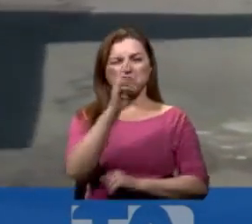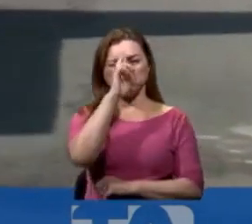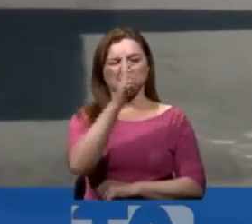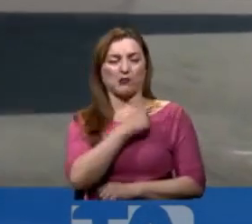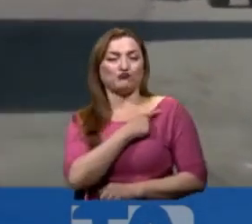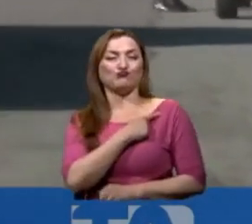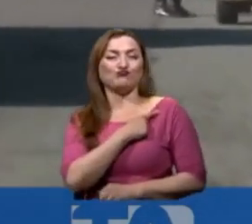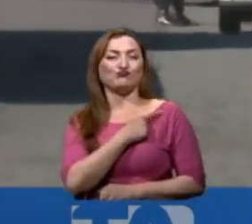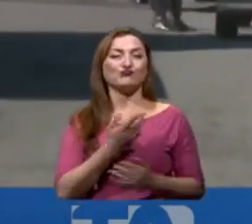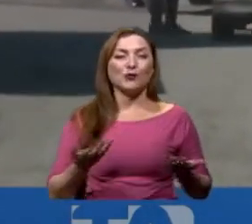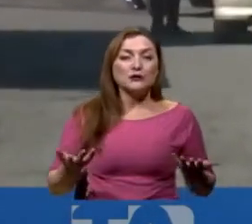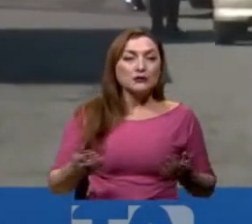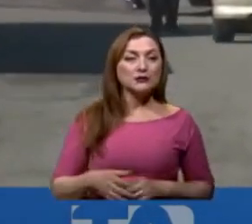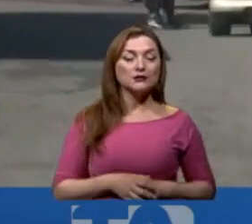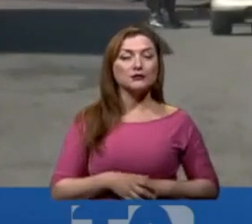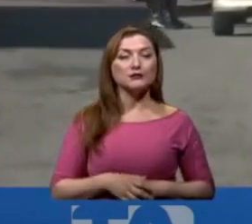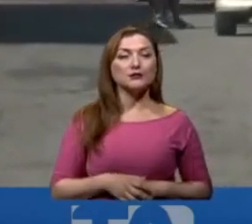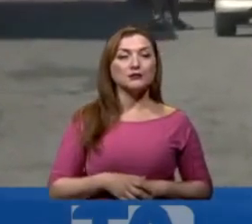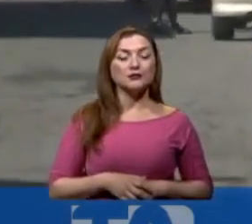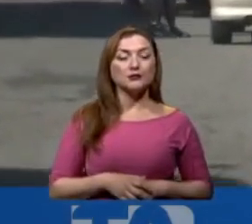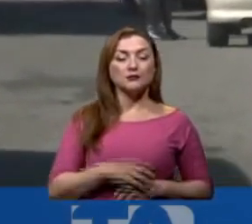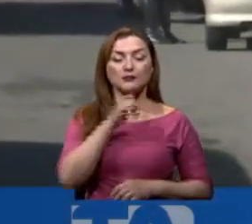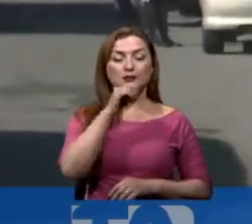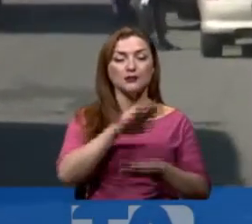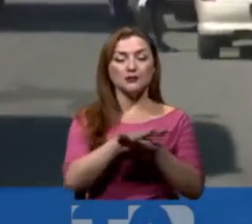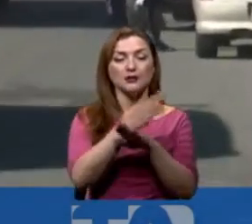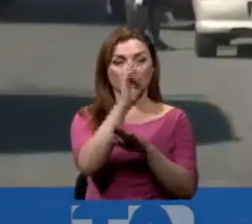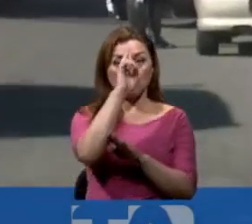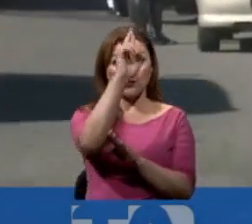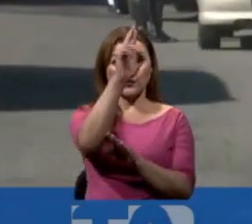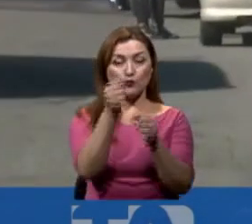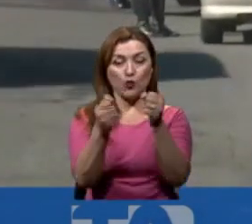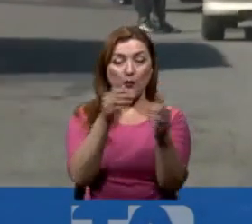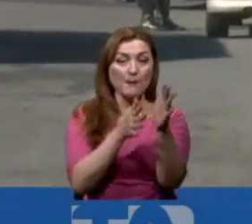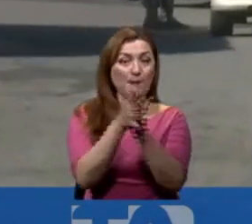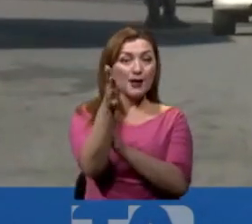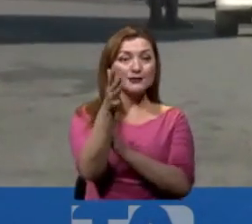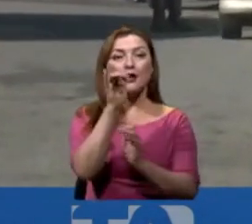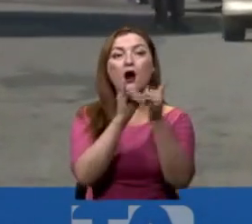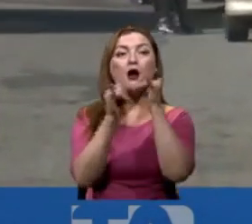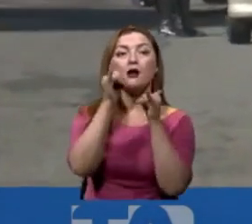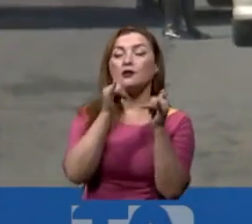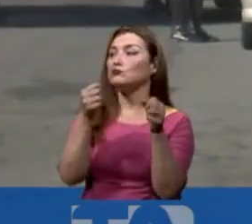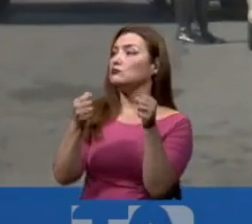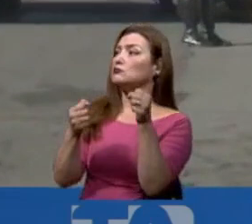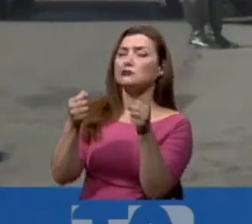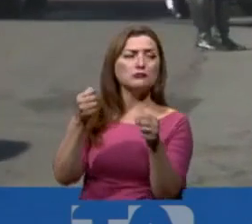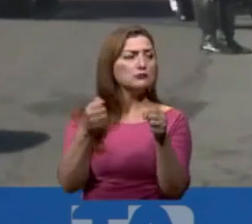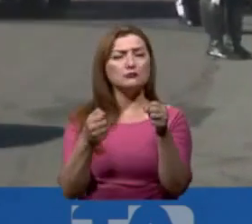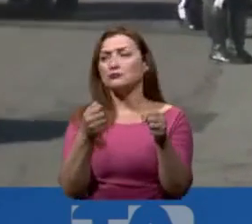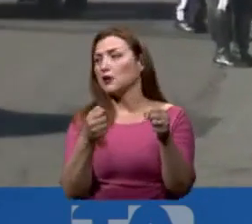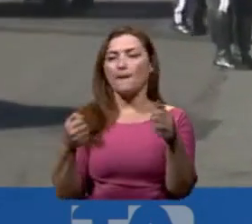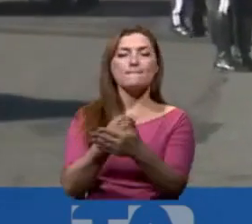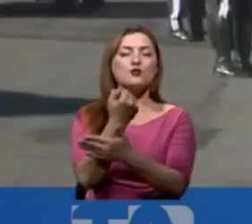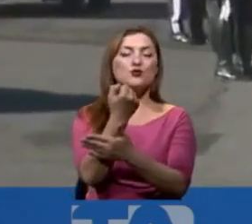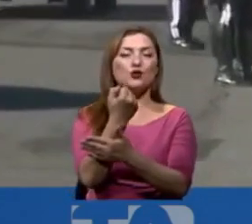causas son exceso de velocidad, no respetar los límites de velocidad, conducir bajo efectos del alcohol y conducir y distracción a la conducción. Entonces aquí nosotros